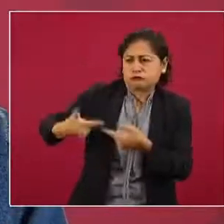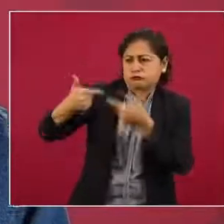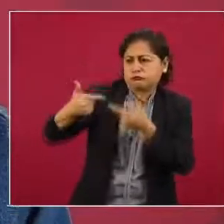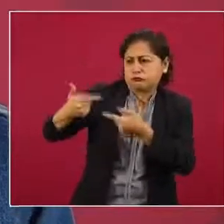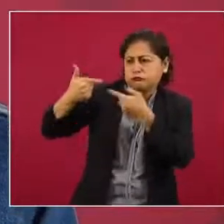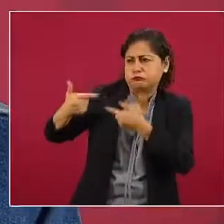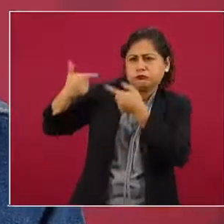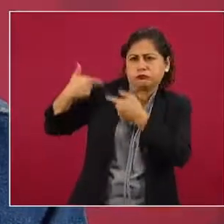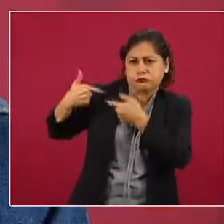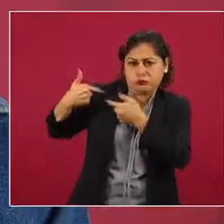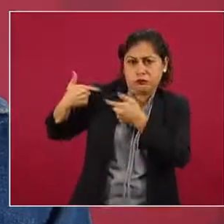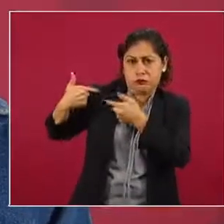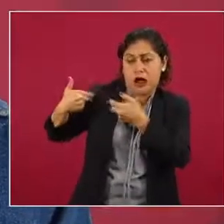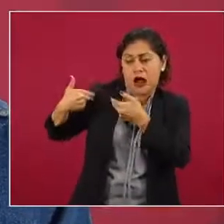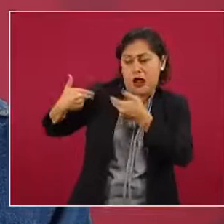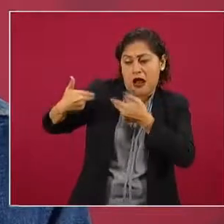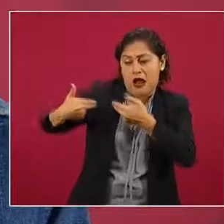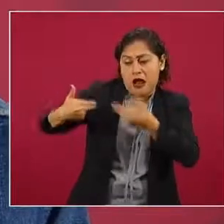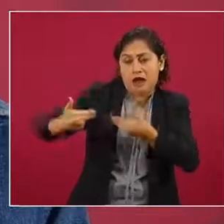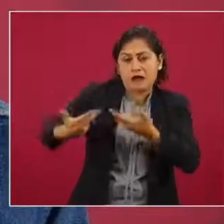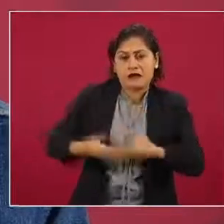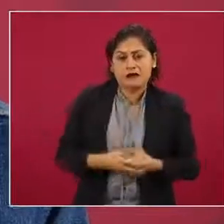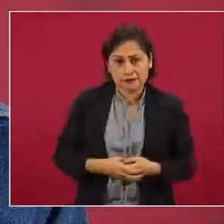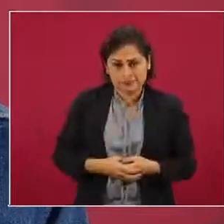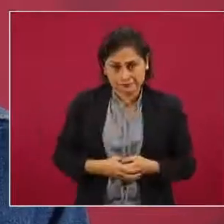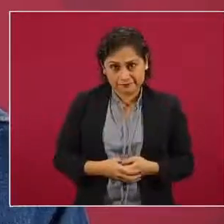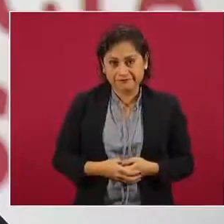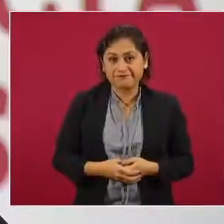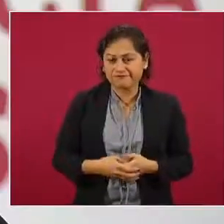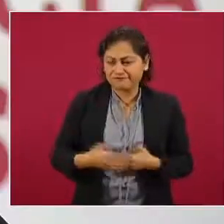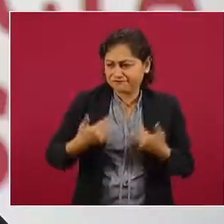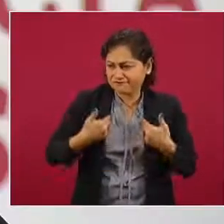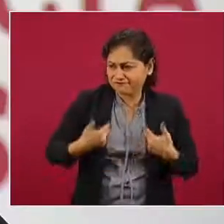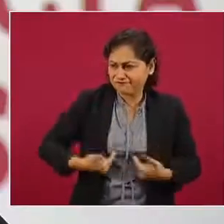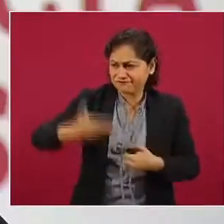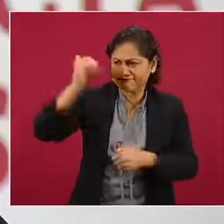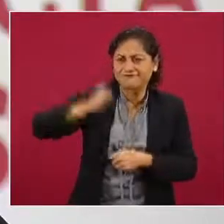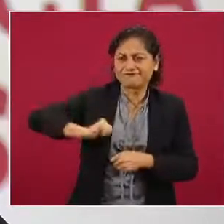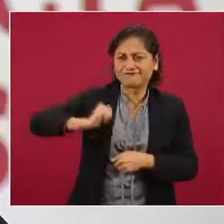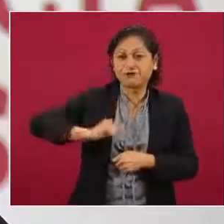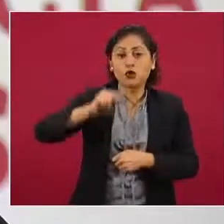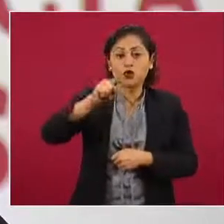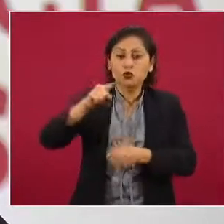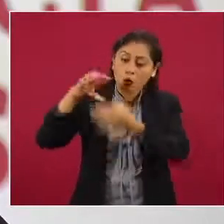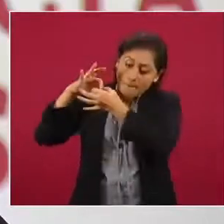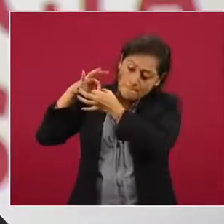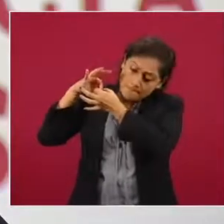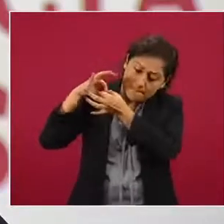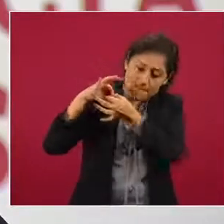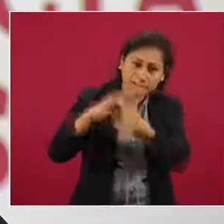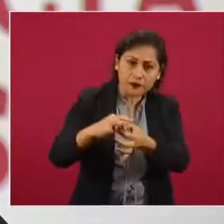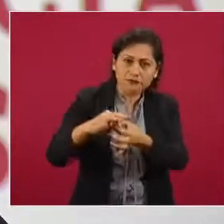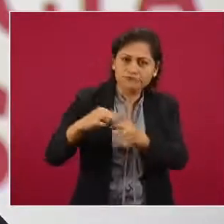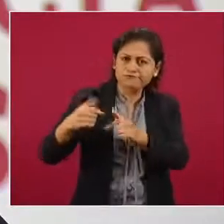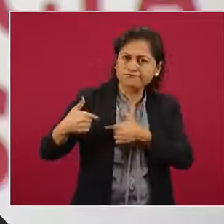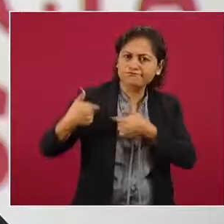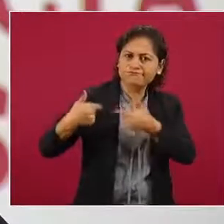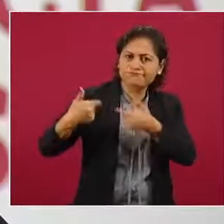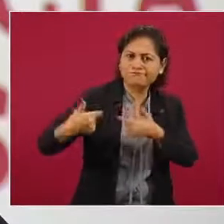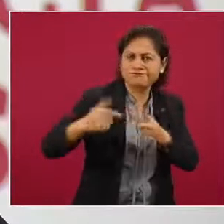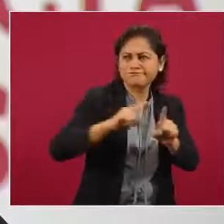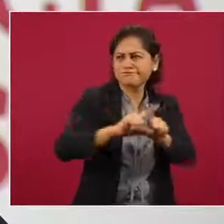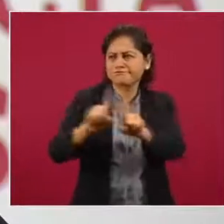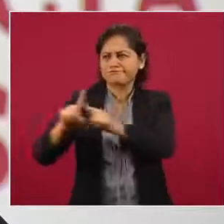humana. Eres un eslabón de una cadena que vincula generaciones. Cultiva